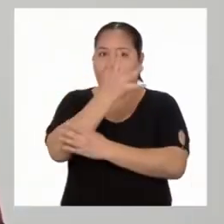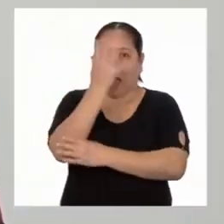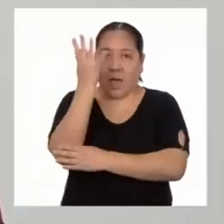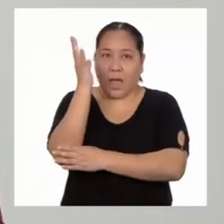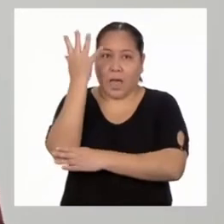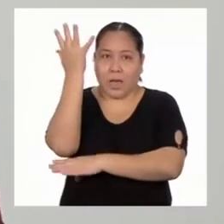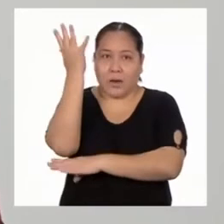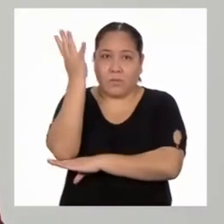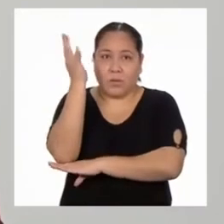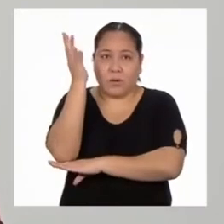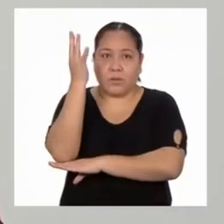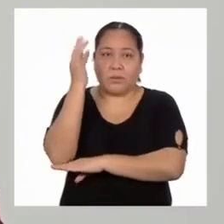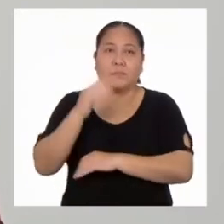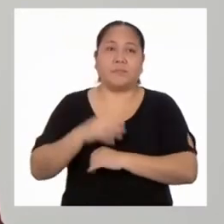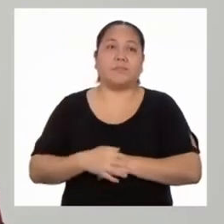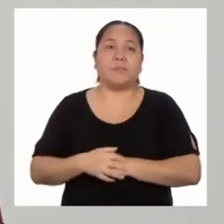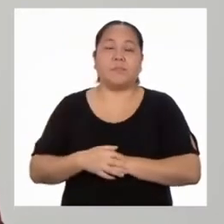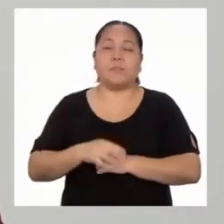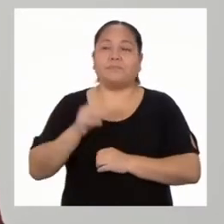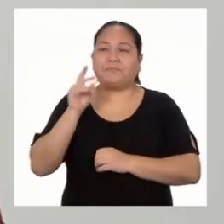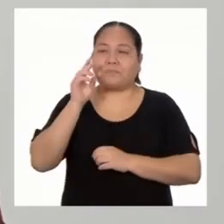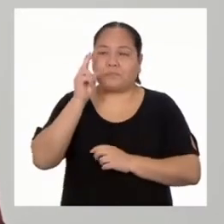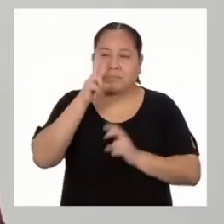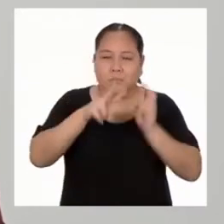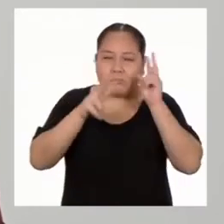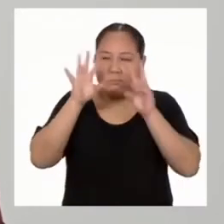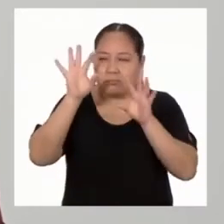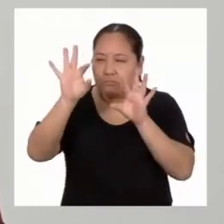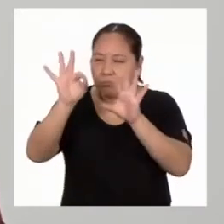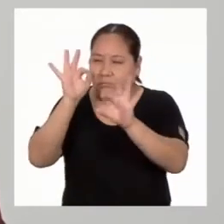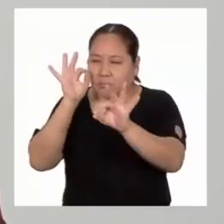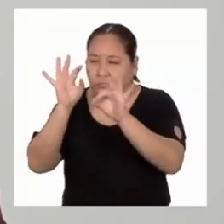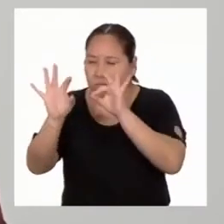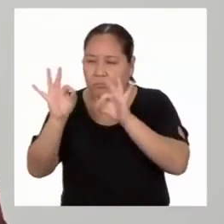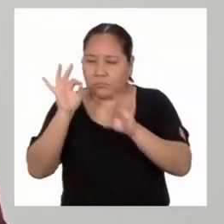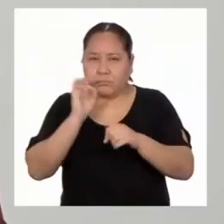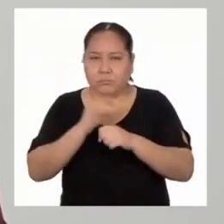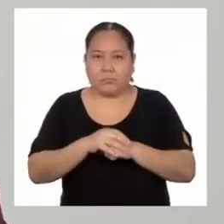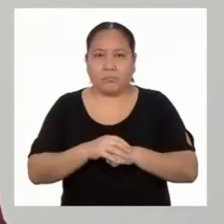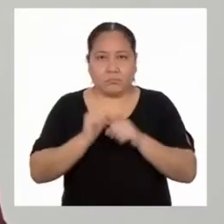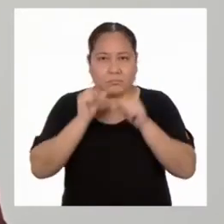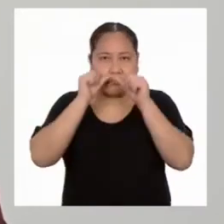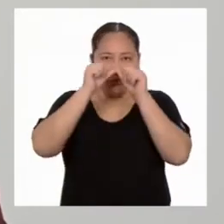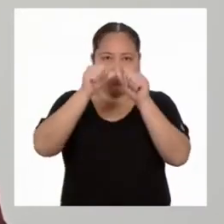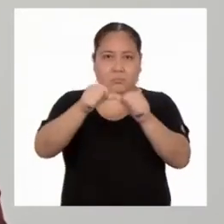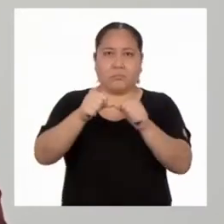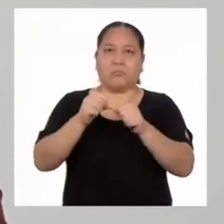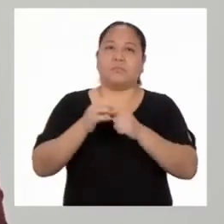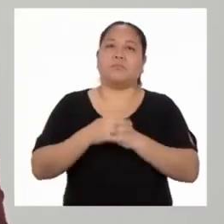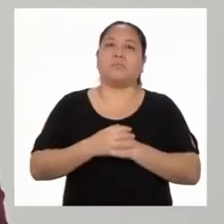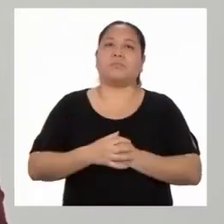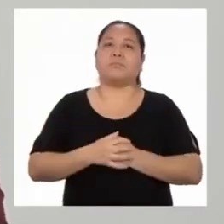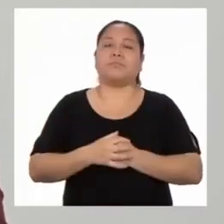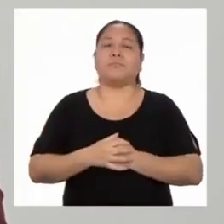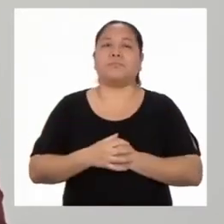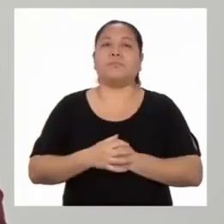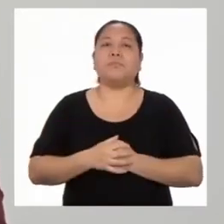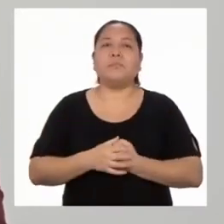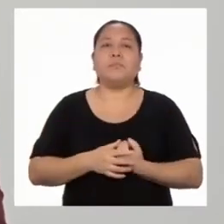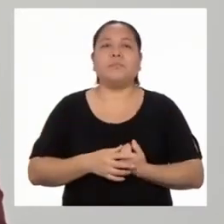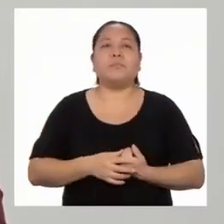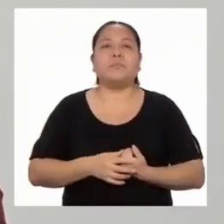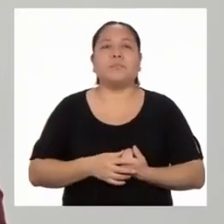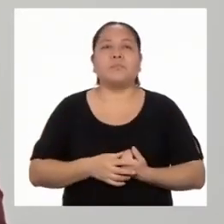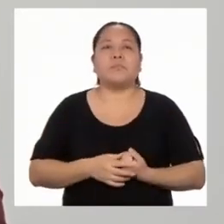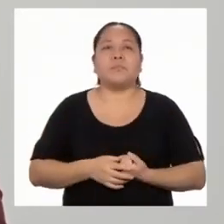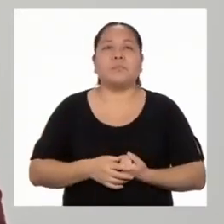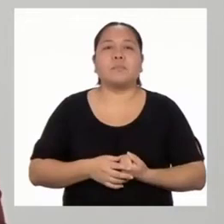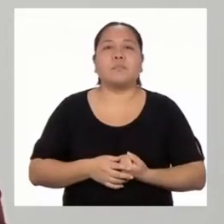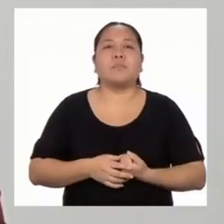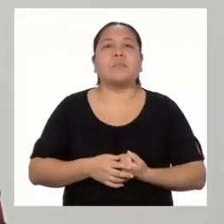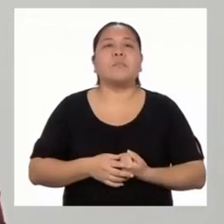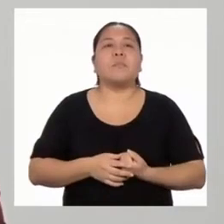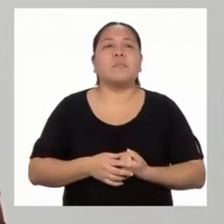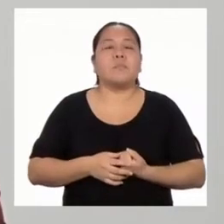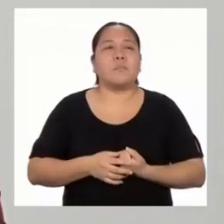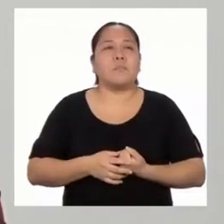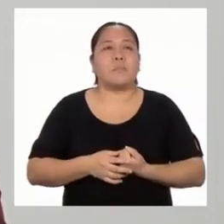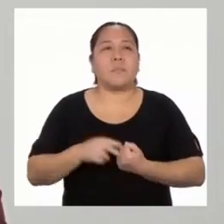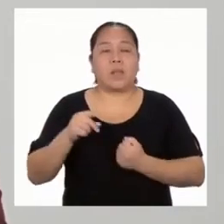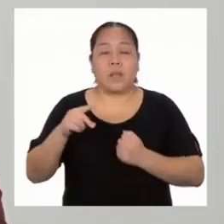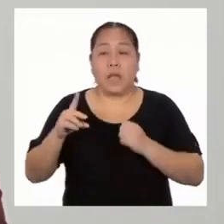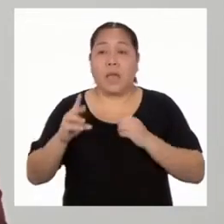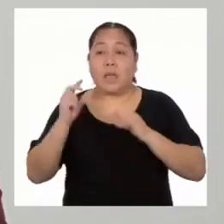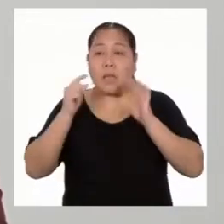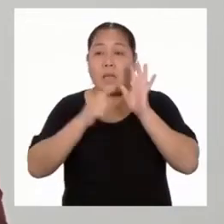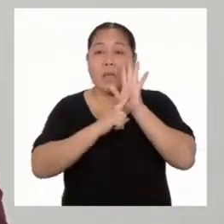manera directa en el texto y así lo has hecho. Sigamos. En la infografía aparece la imagen del delfín